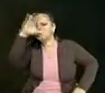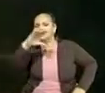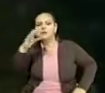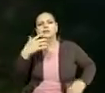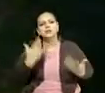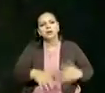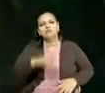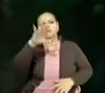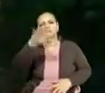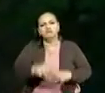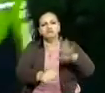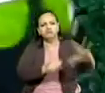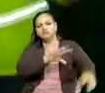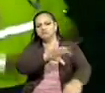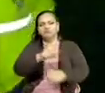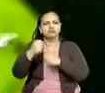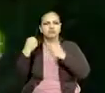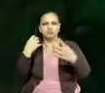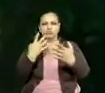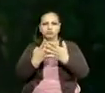Informó Jorge Salazar.